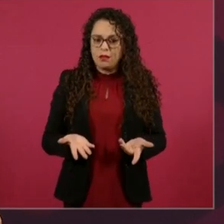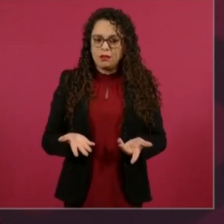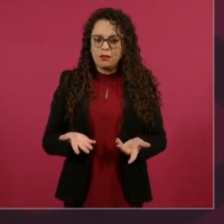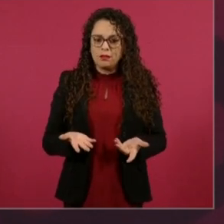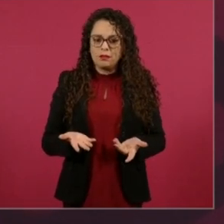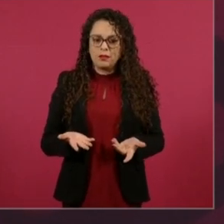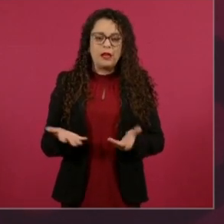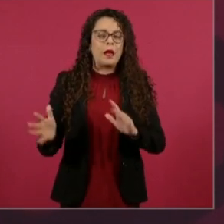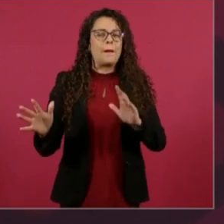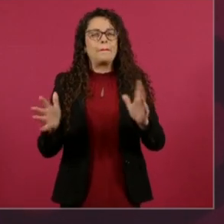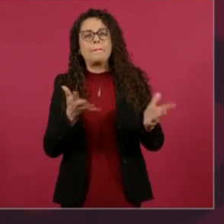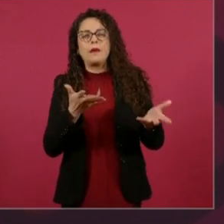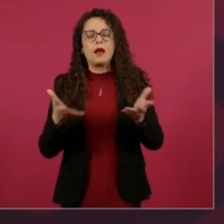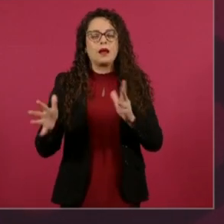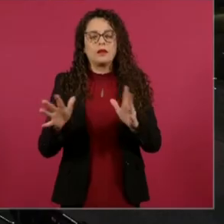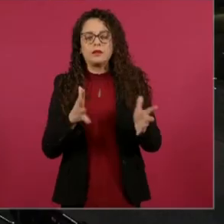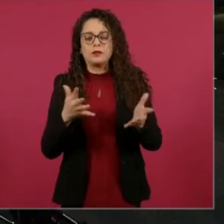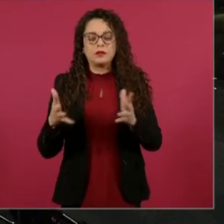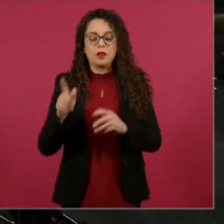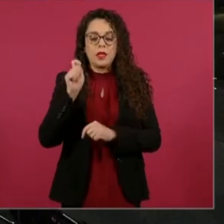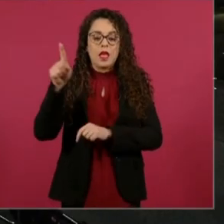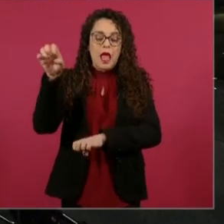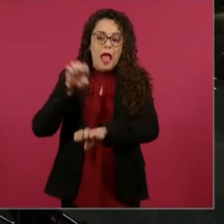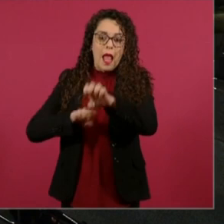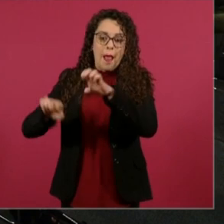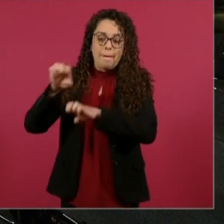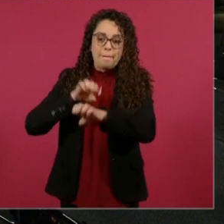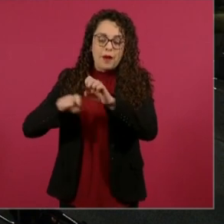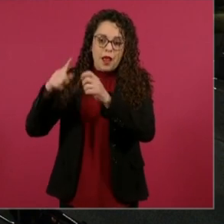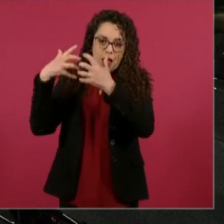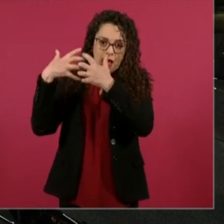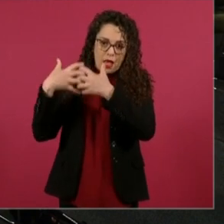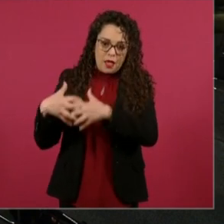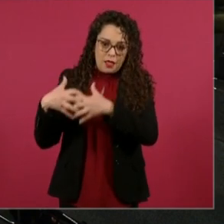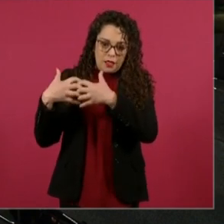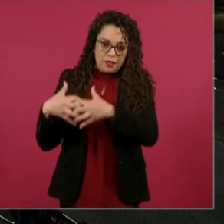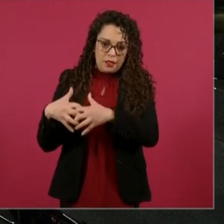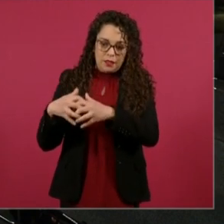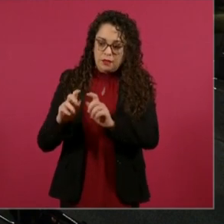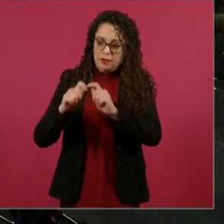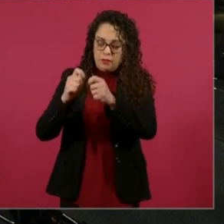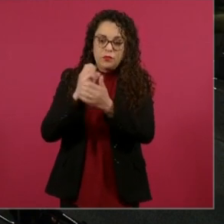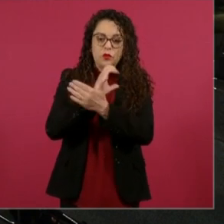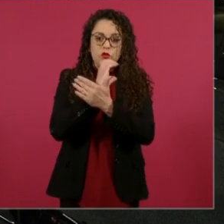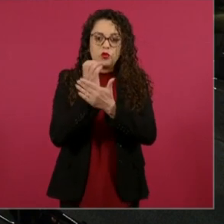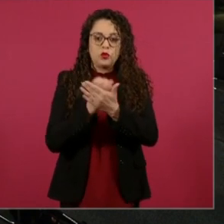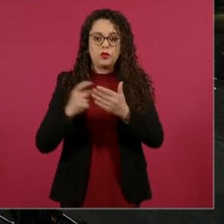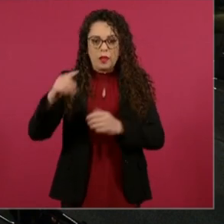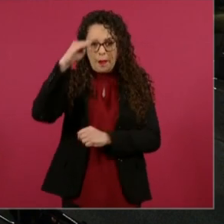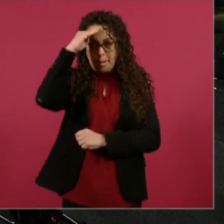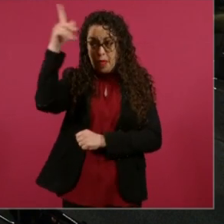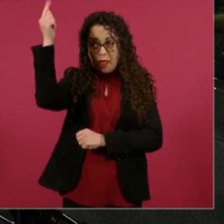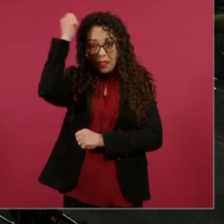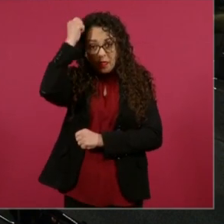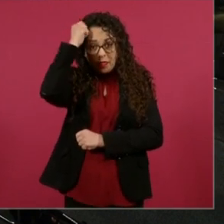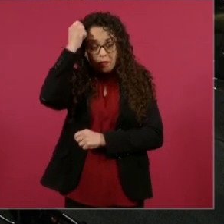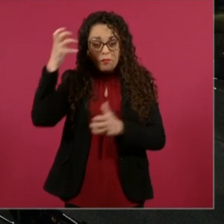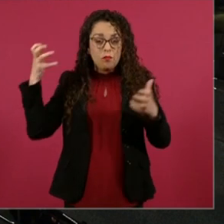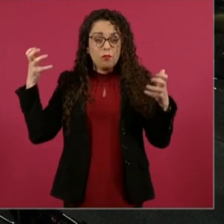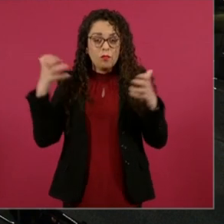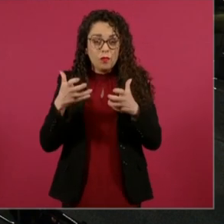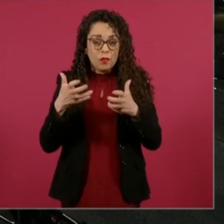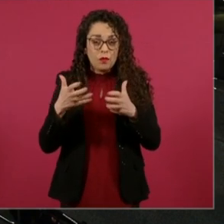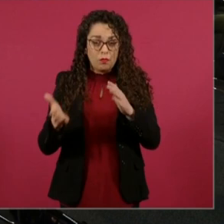Tenían estimado las empresas contratistas hacer el de Texcoco en